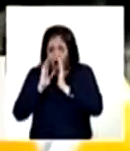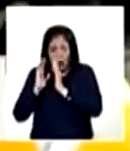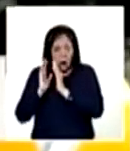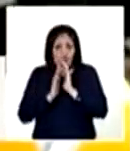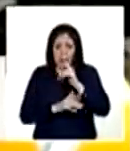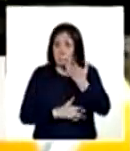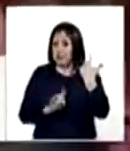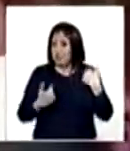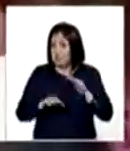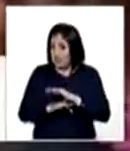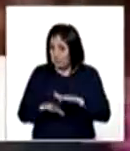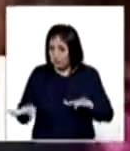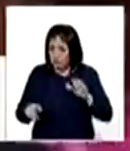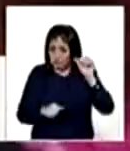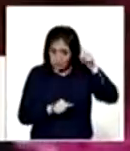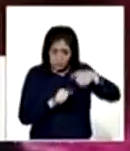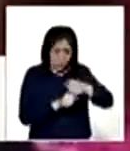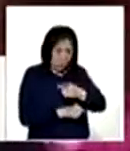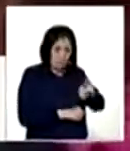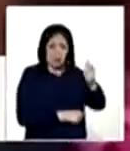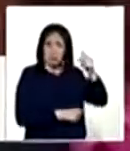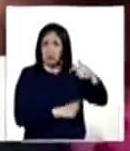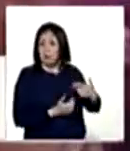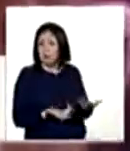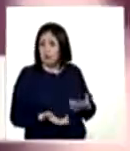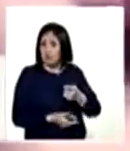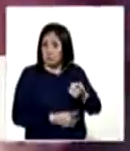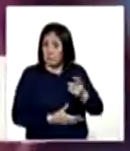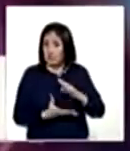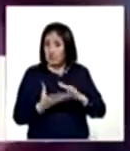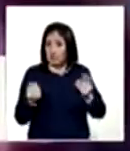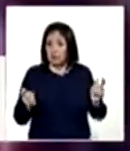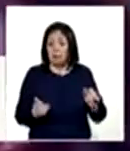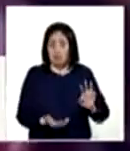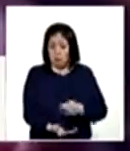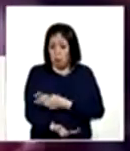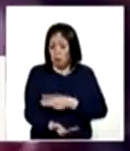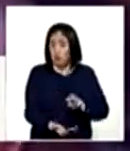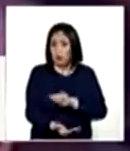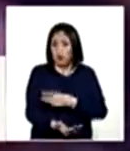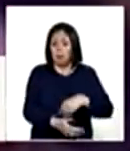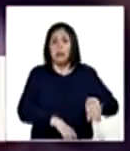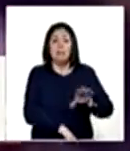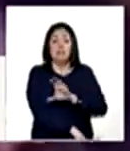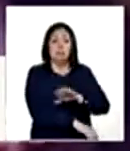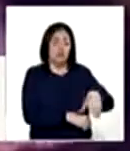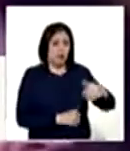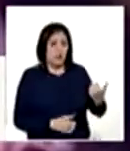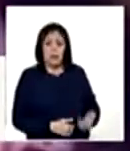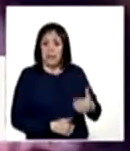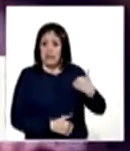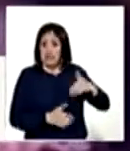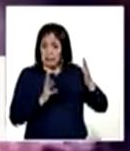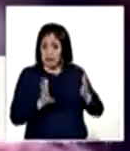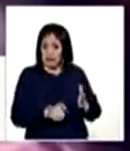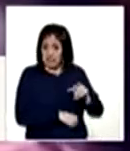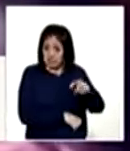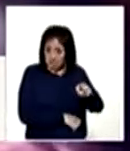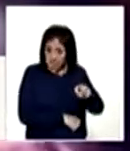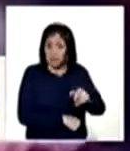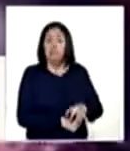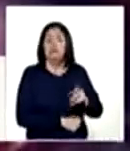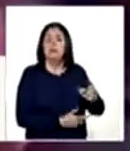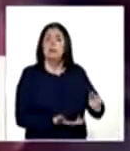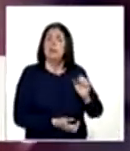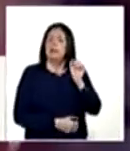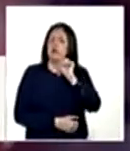Para terminar este recuento lleno de nostalgia y sobre todo historia en el Día de la Música Criolla, la argentina La Sole Pastorutti interpretó